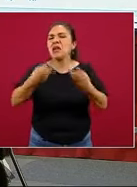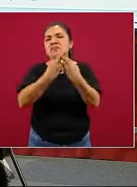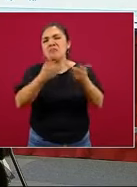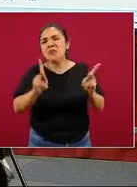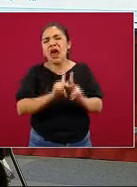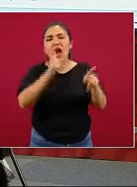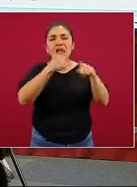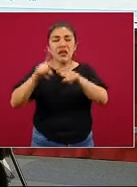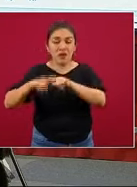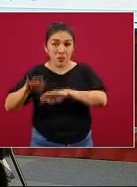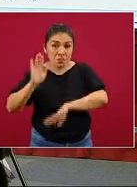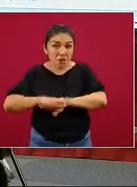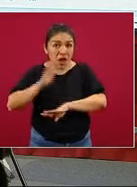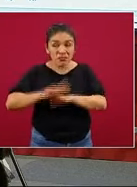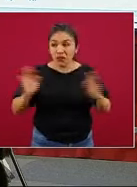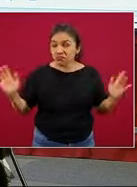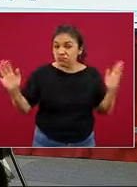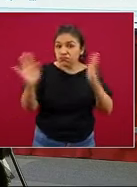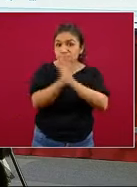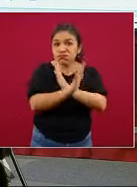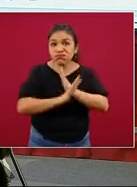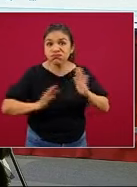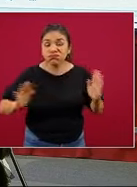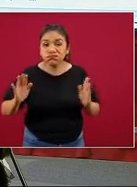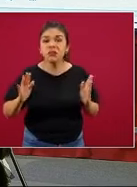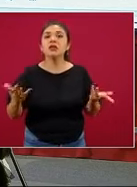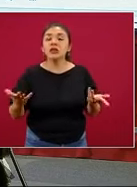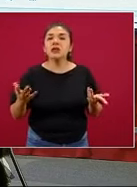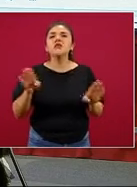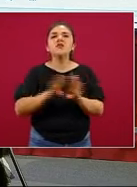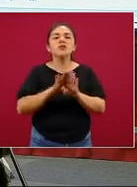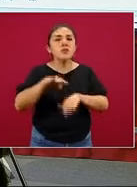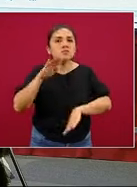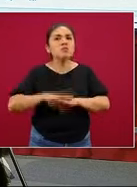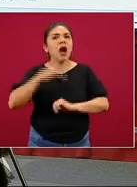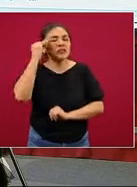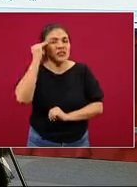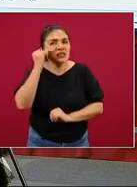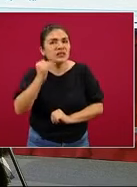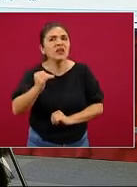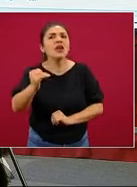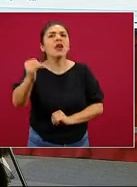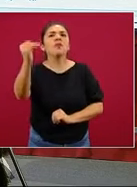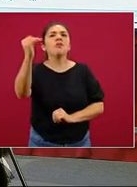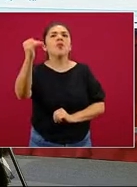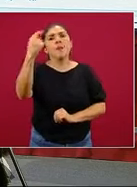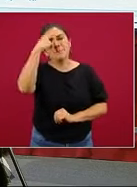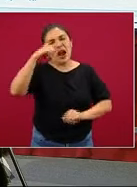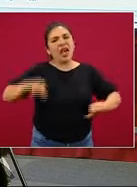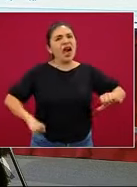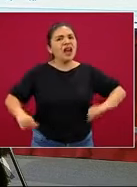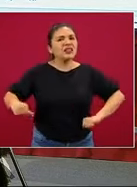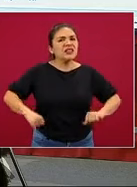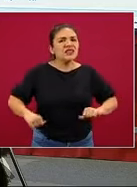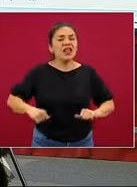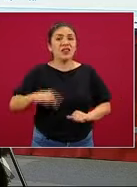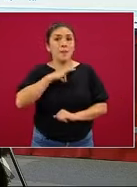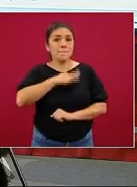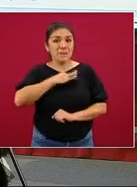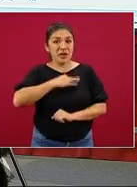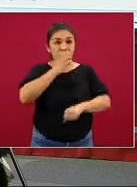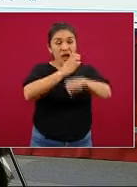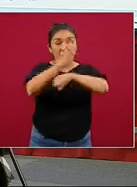y hay un incremento en relación del tiempo de la actividad del virus en